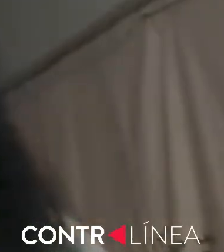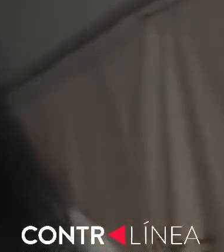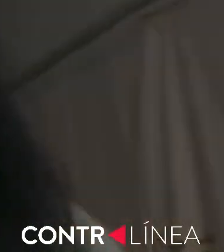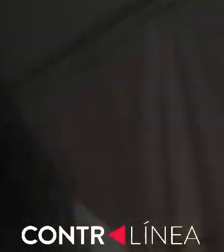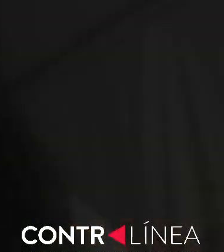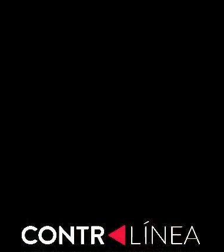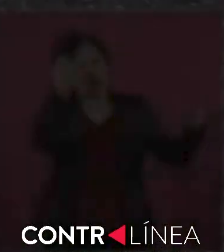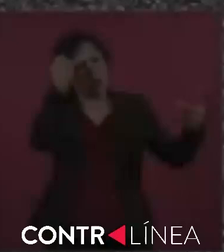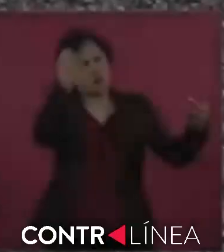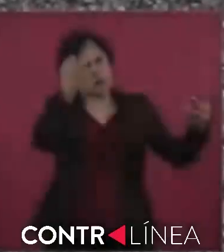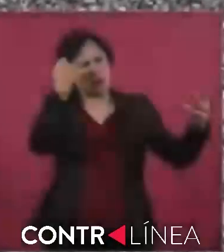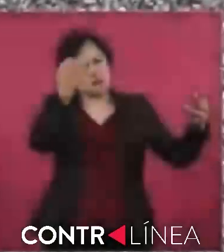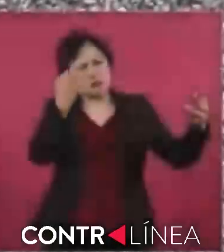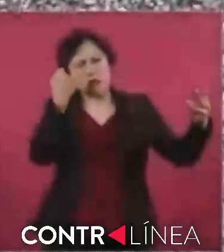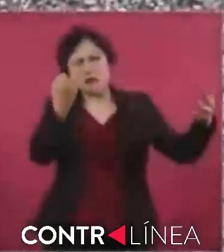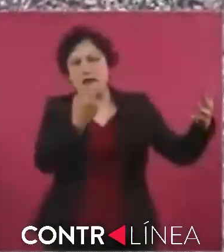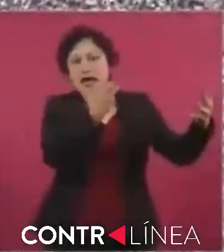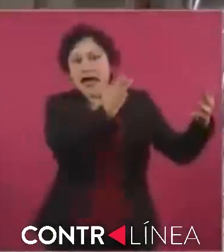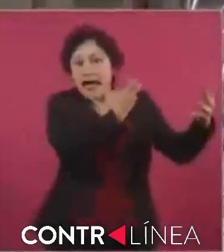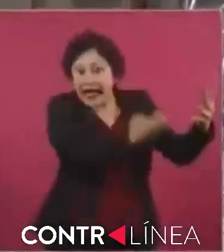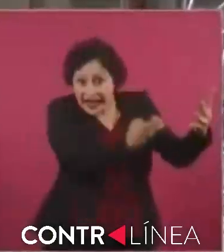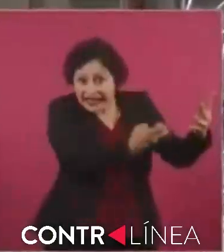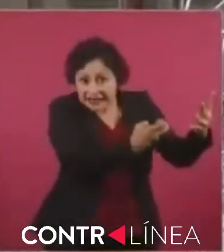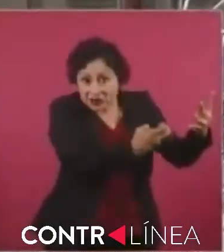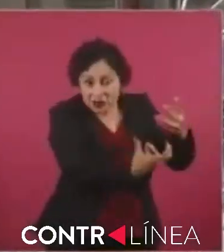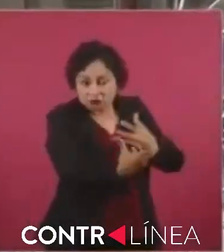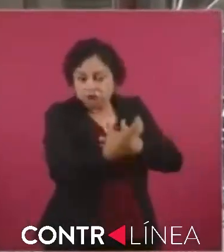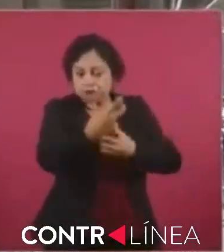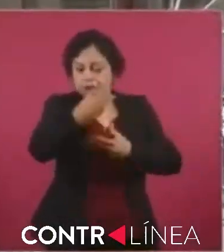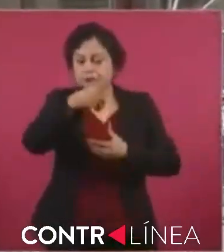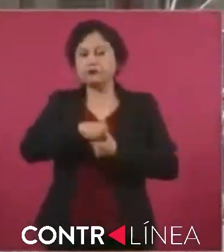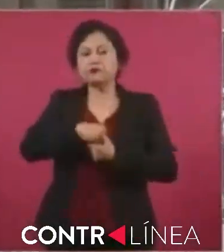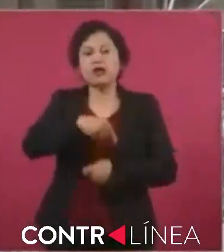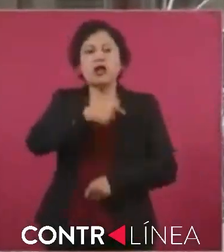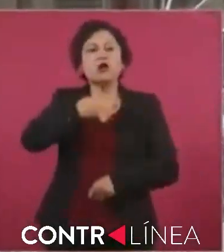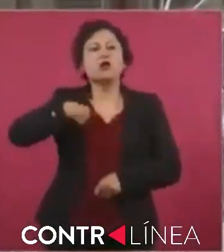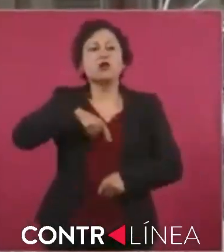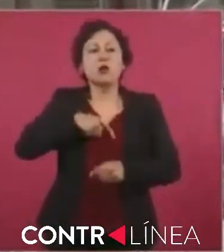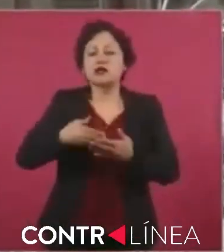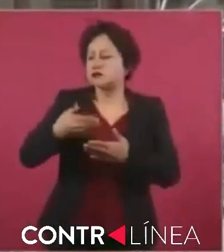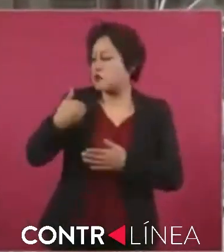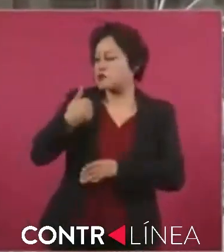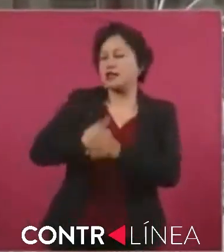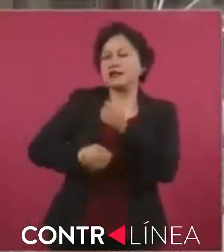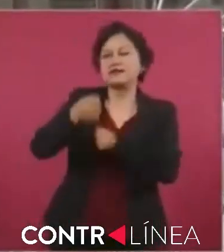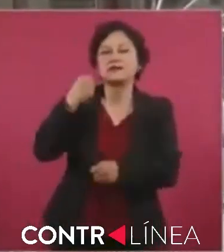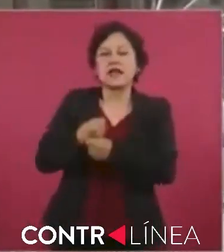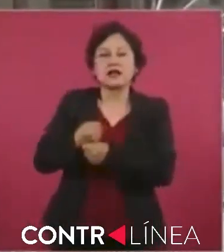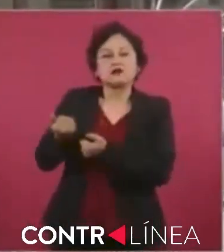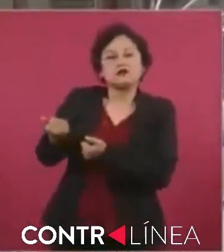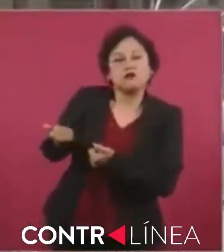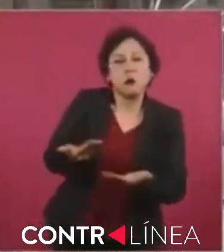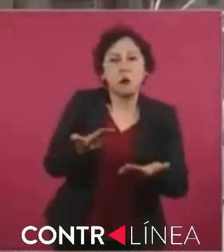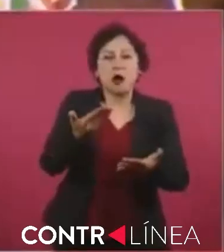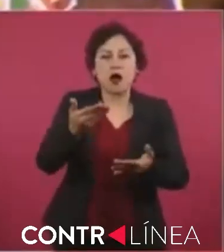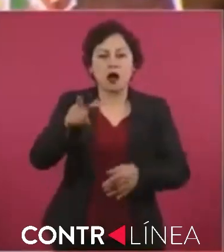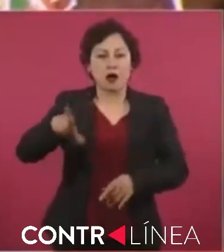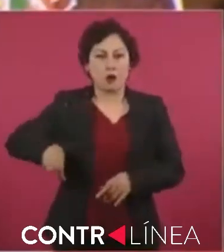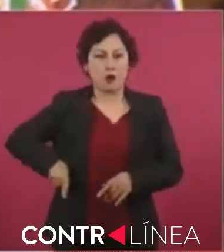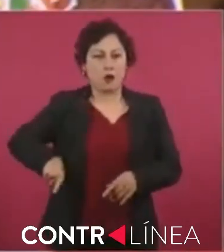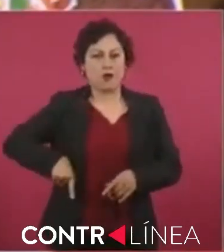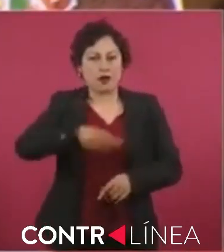primer. Hace casi 6 años, lo primero que hicimos fue reformar nuestra